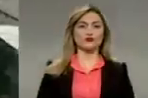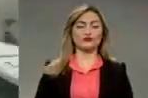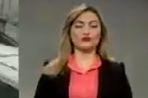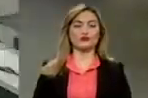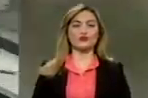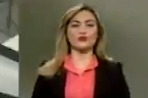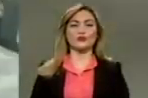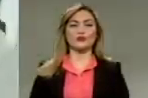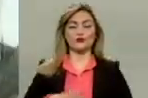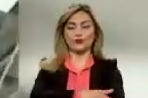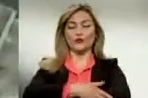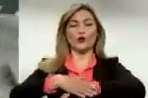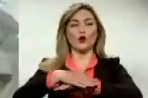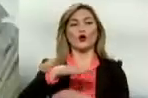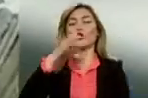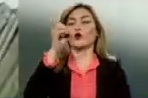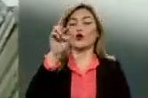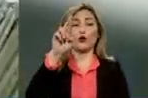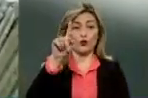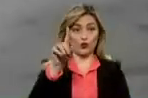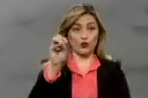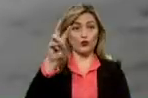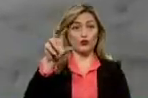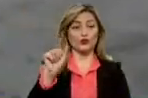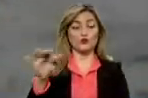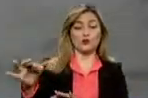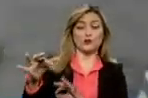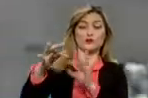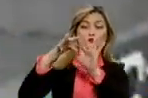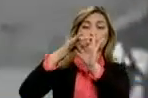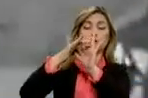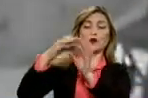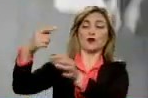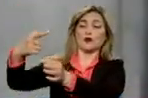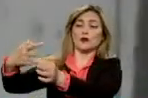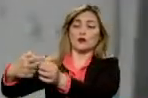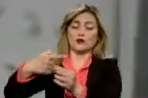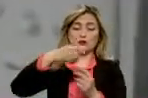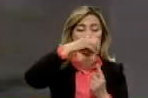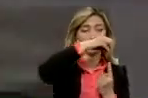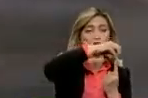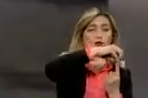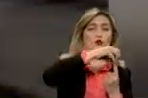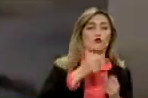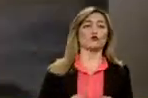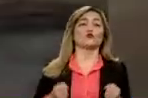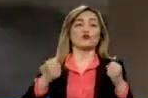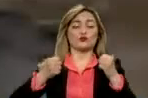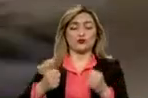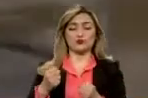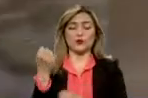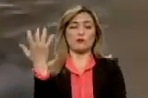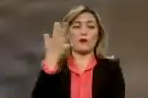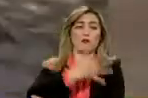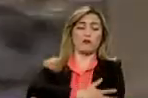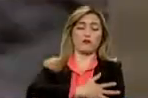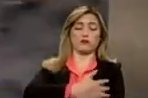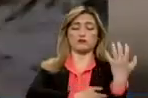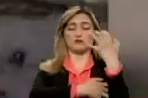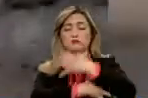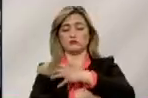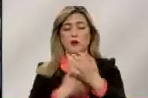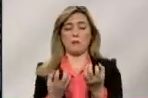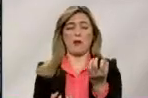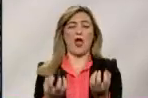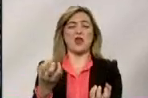La avenida Manuel Córdoba Galarza, que conecta la capital con la mitad del mundo, evidenció su ímpetu. Palos y piedras se unían al aluvión,